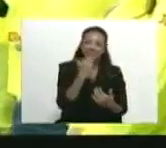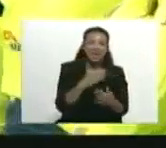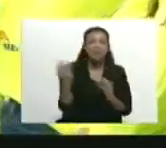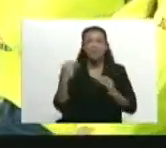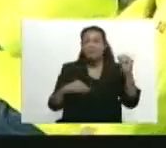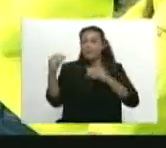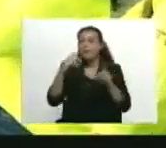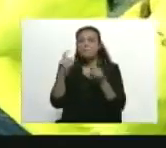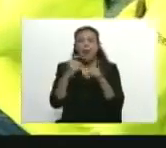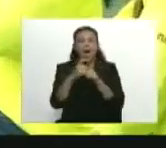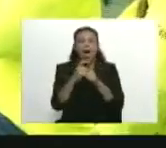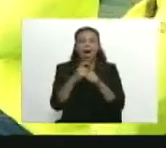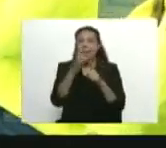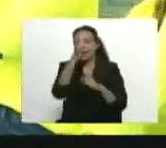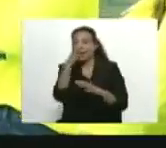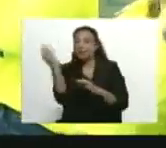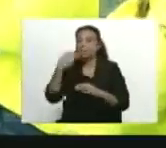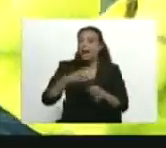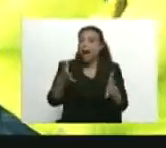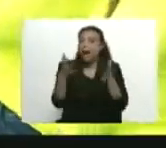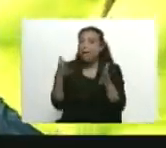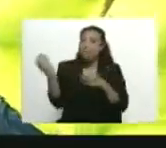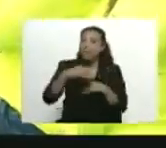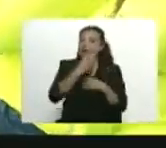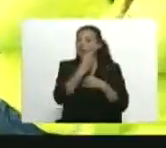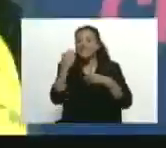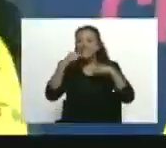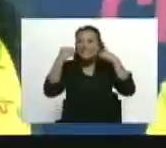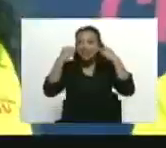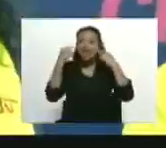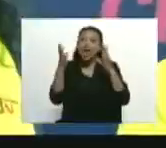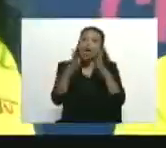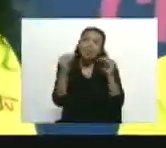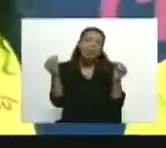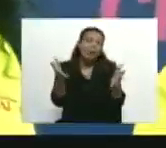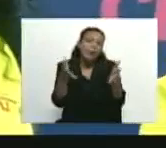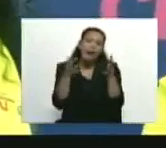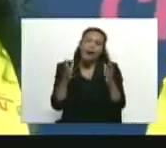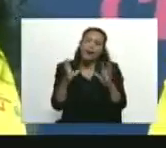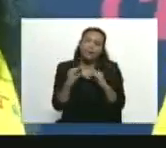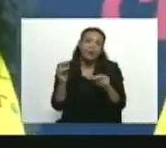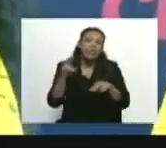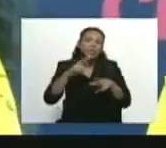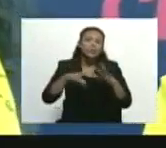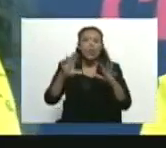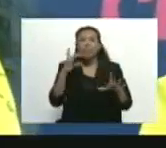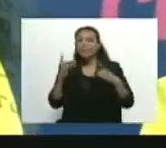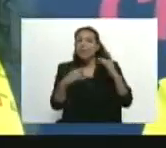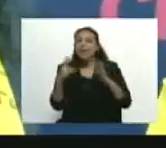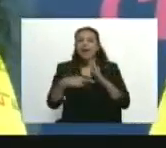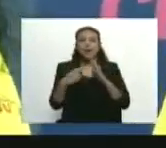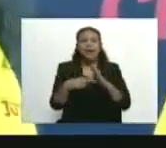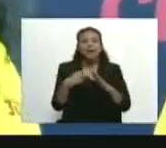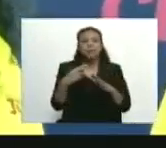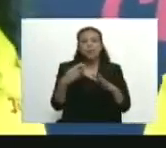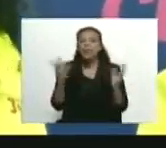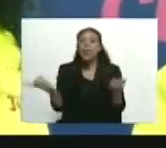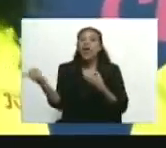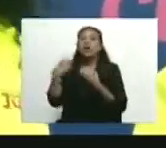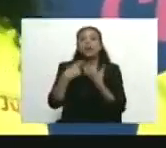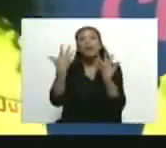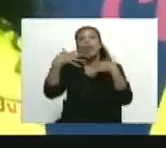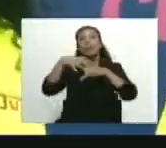es que gana el que más se ría. Correcto. Y bueno, todos ganan, presidente, porque son dinámicas de recreación para la